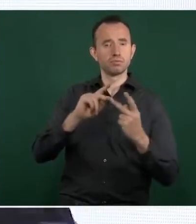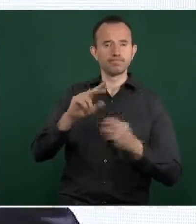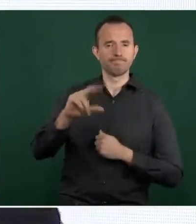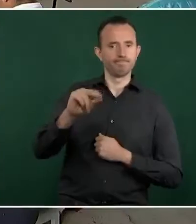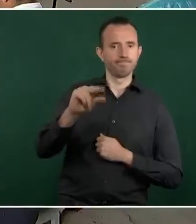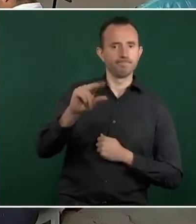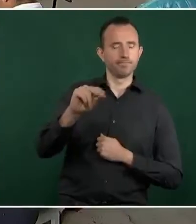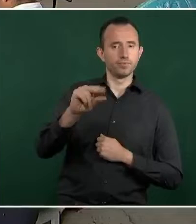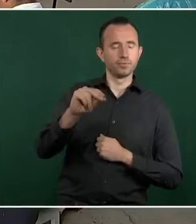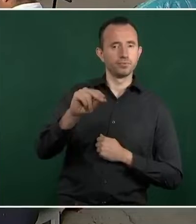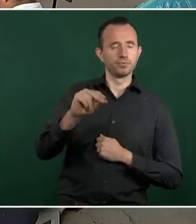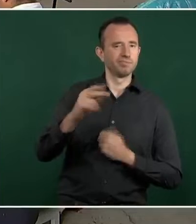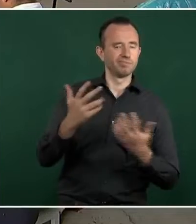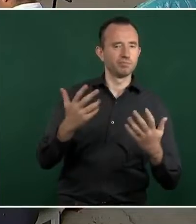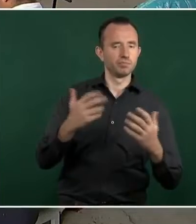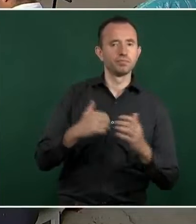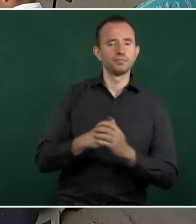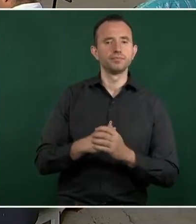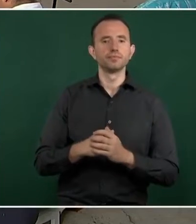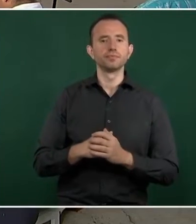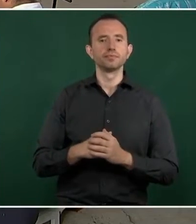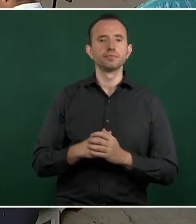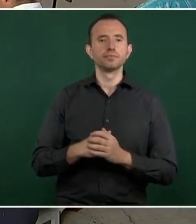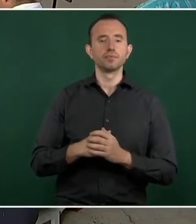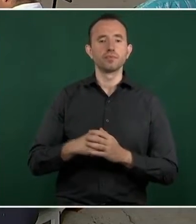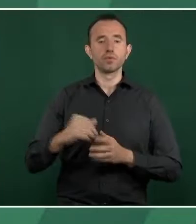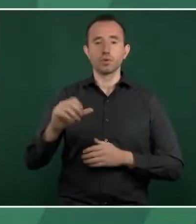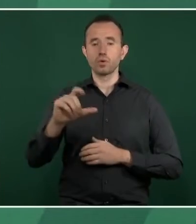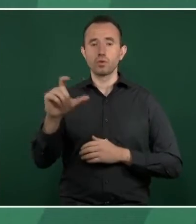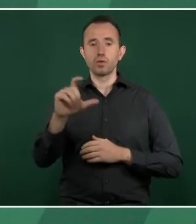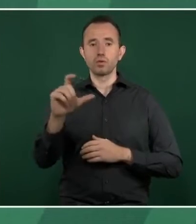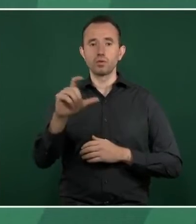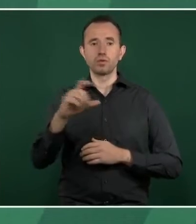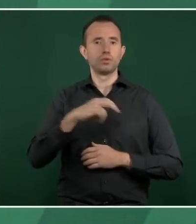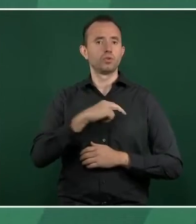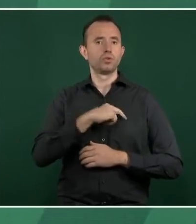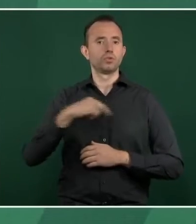Y más cuando estamos enfrentando